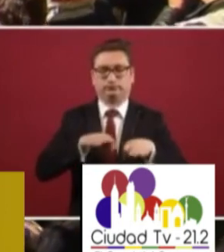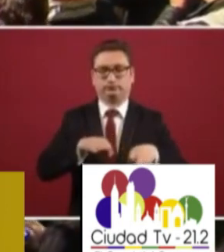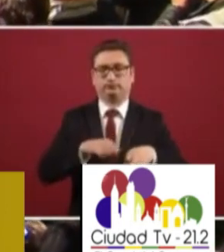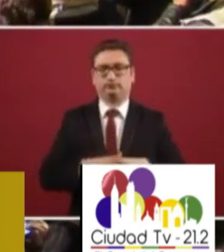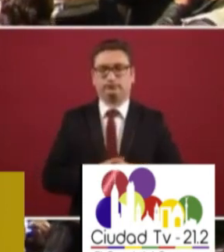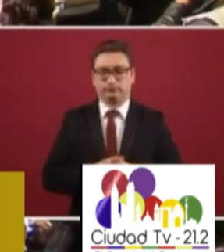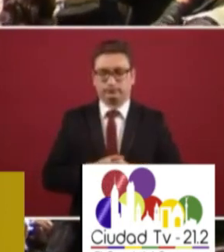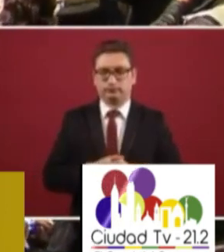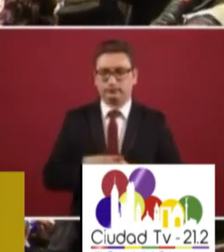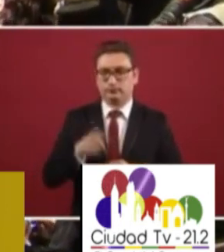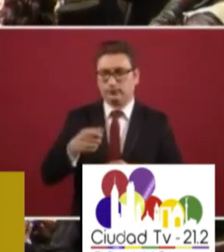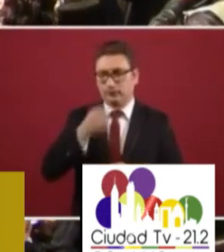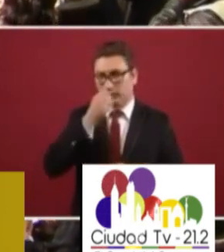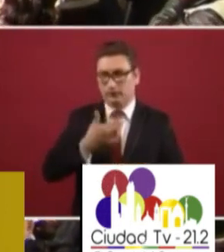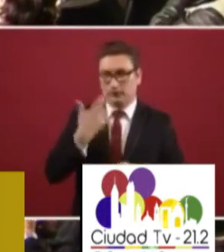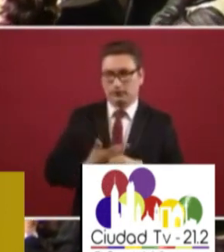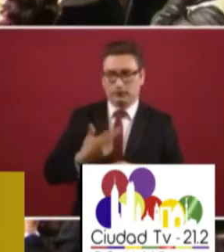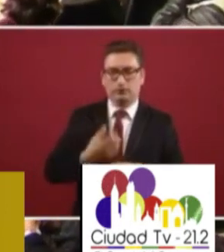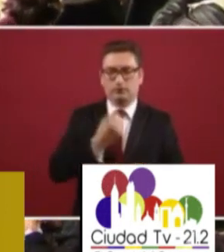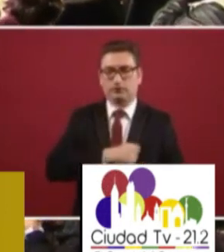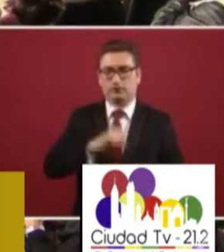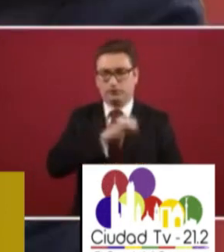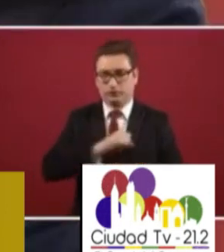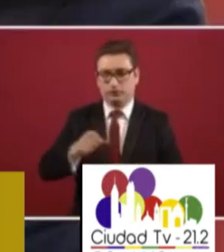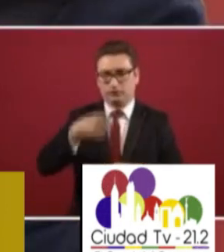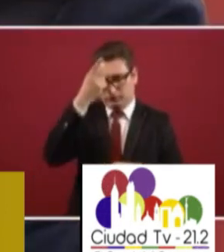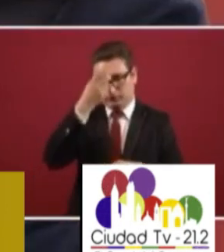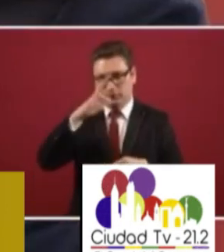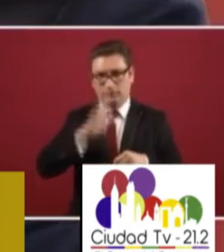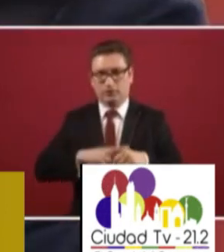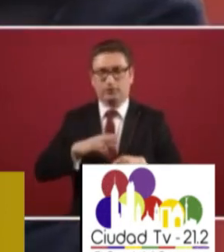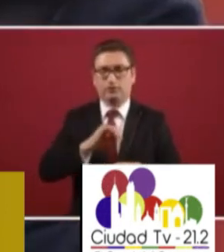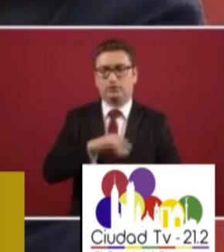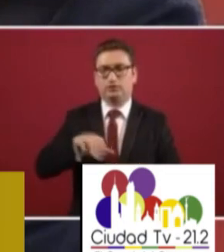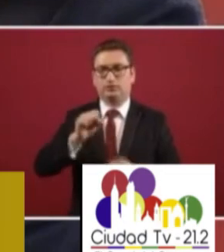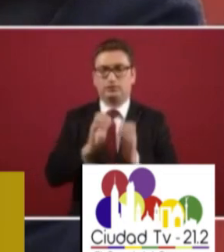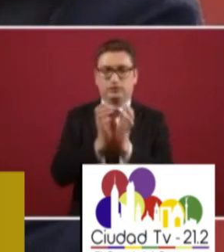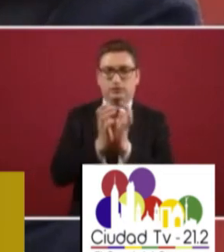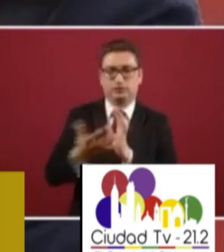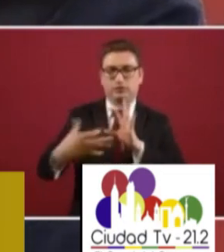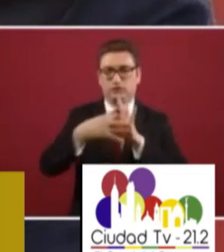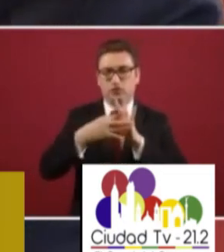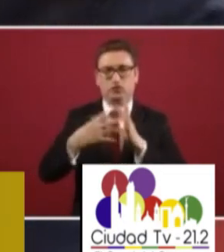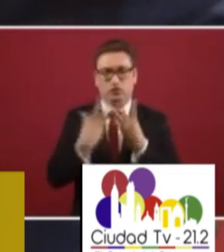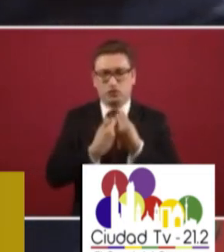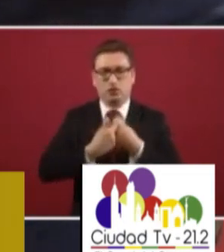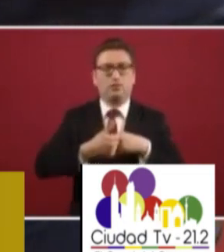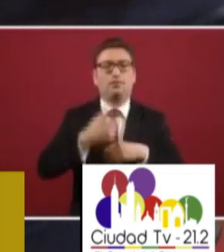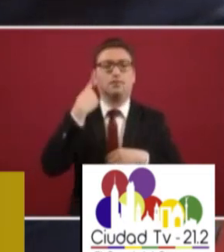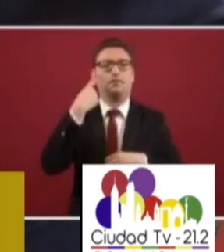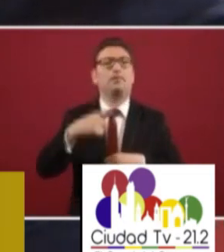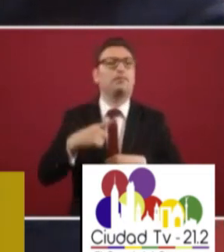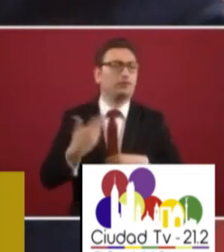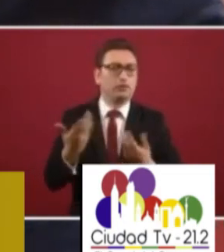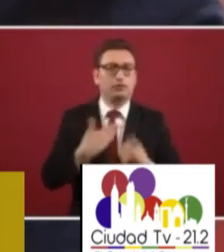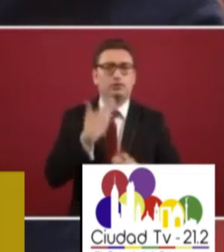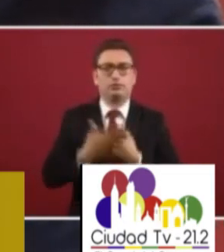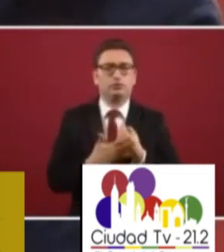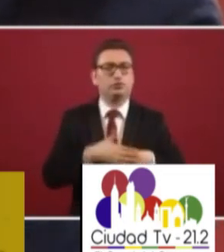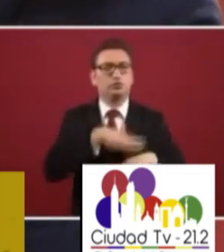con el ser tales salud con el director del seguro de liste para hacer una convocatoria en